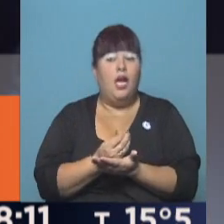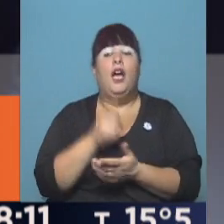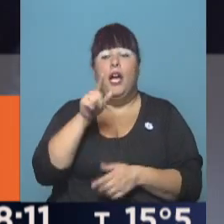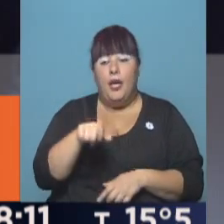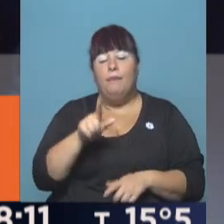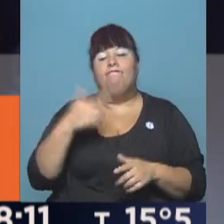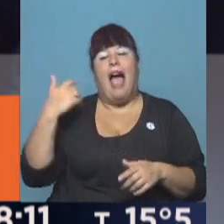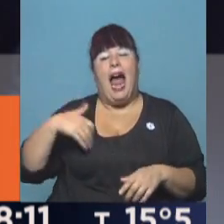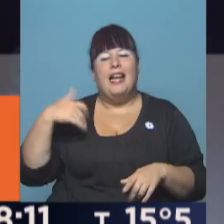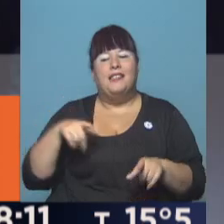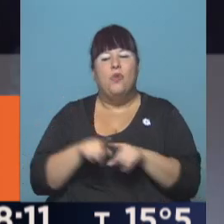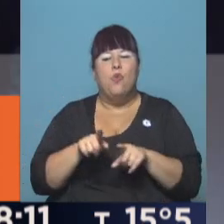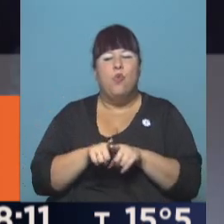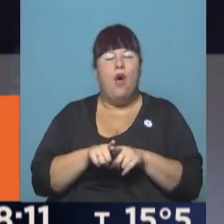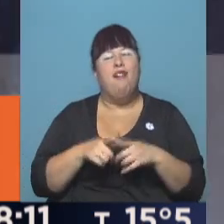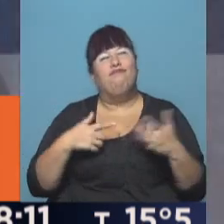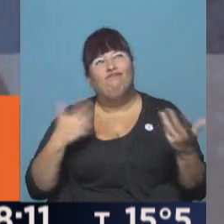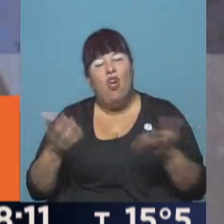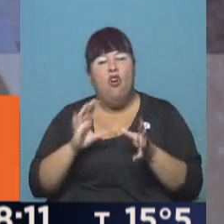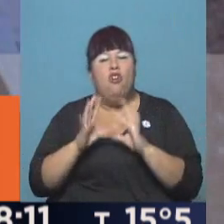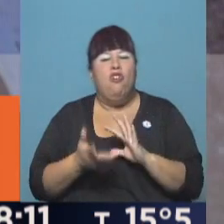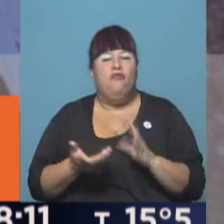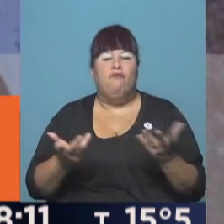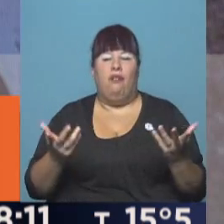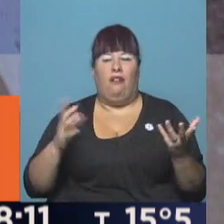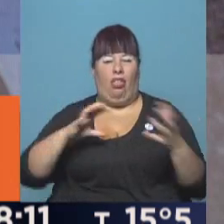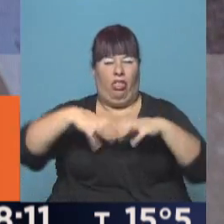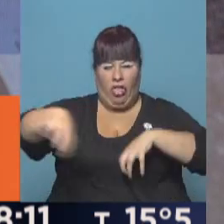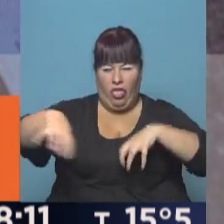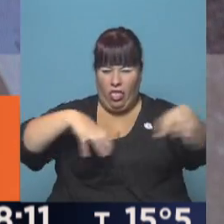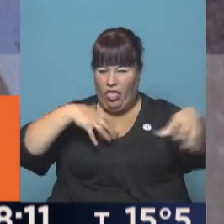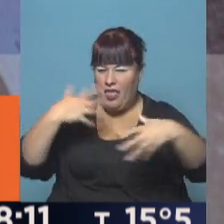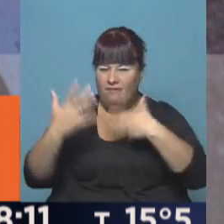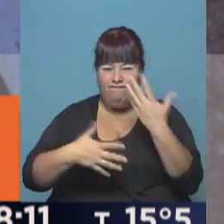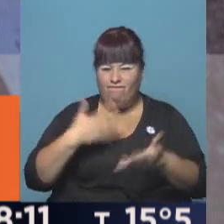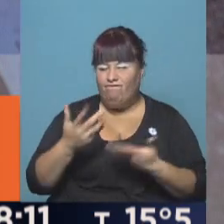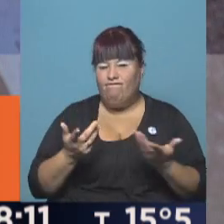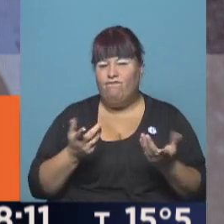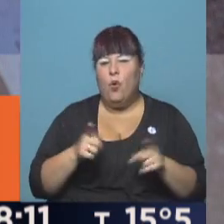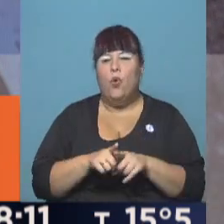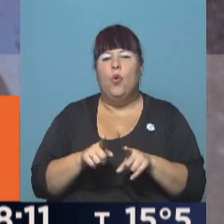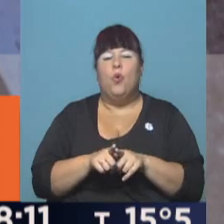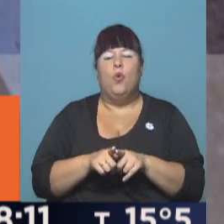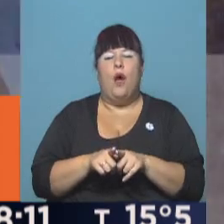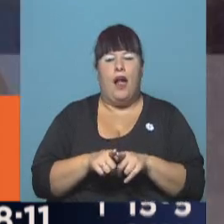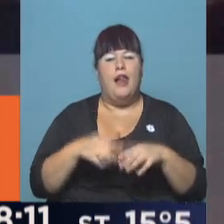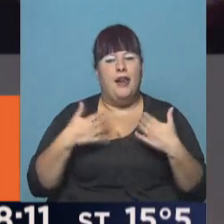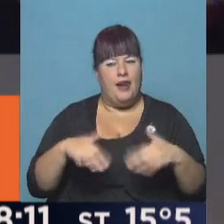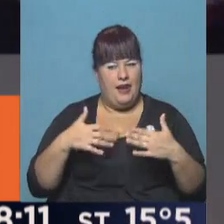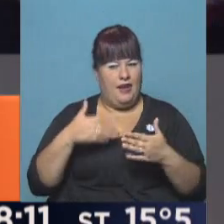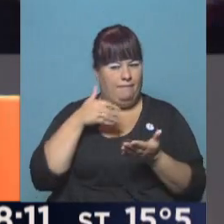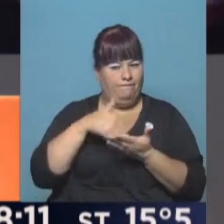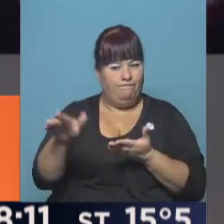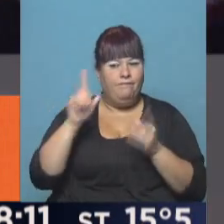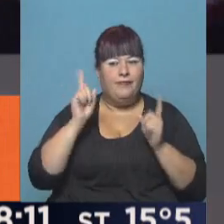Deja una Argentina, yo te diría, desarticulada, con un gran